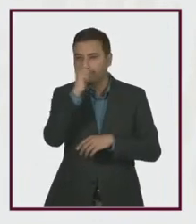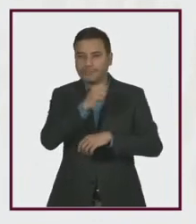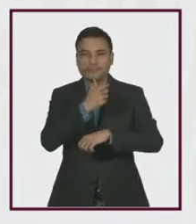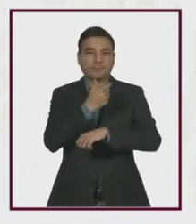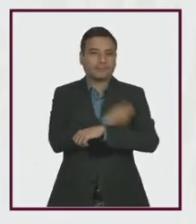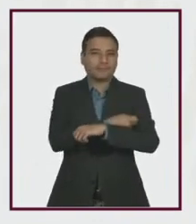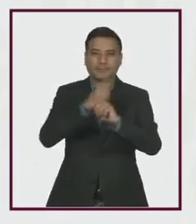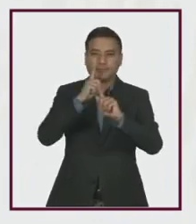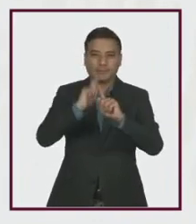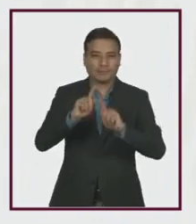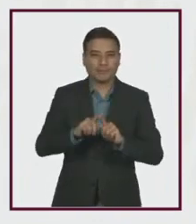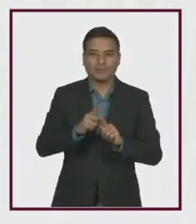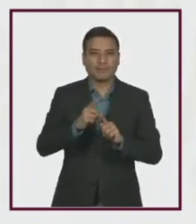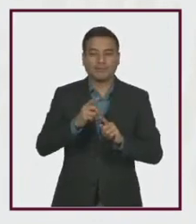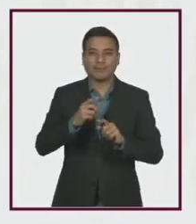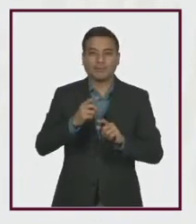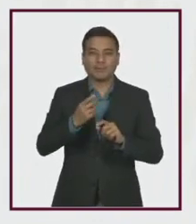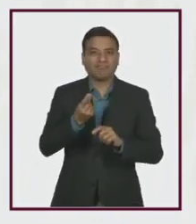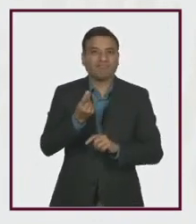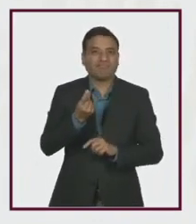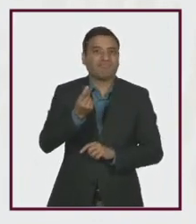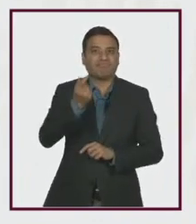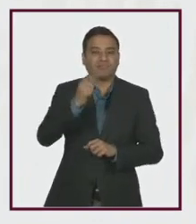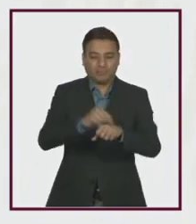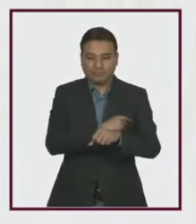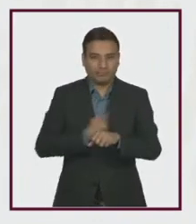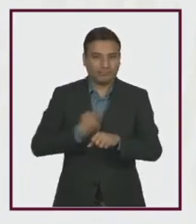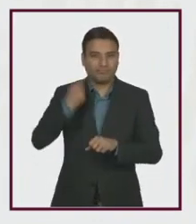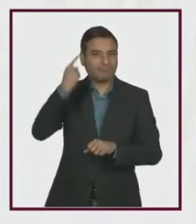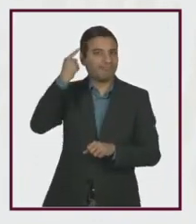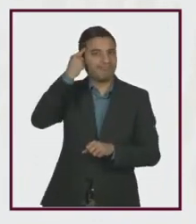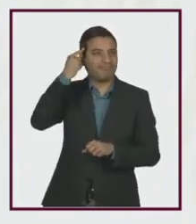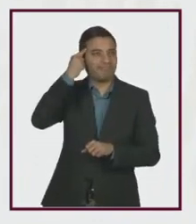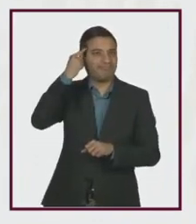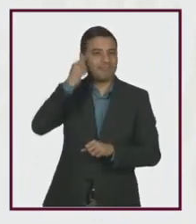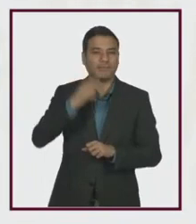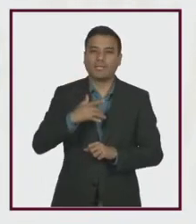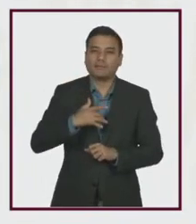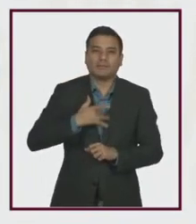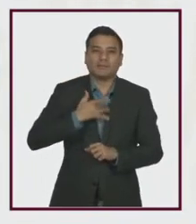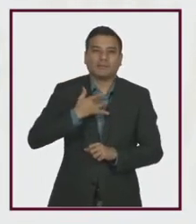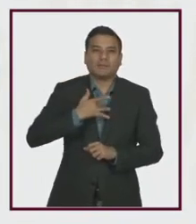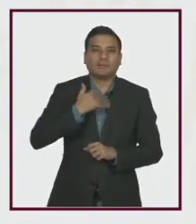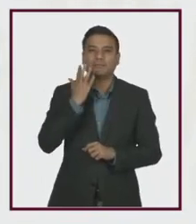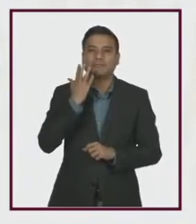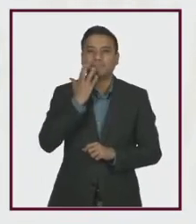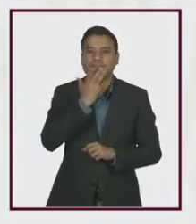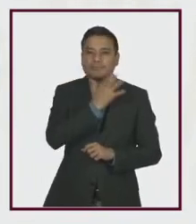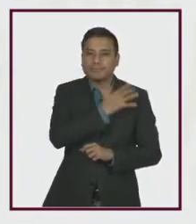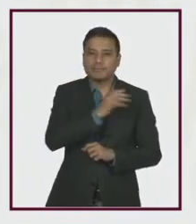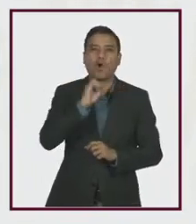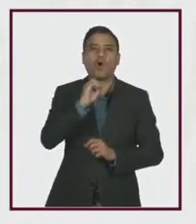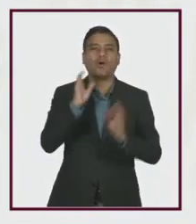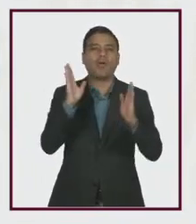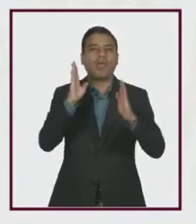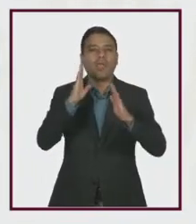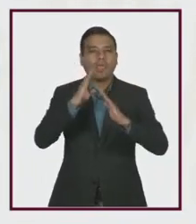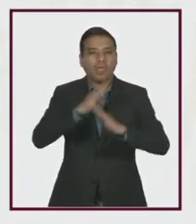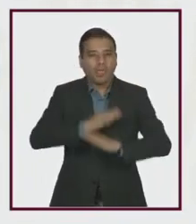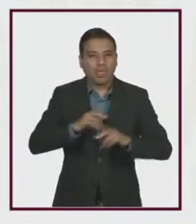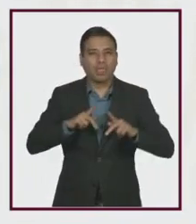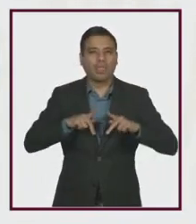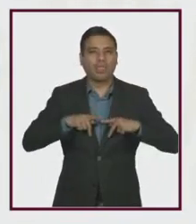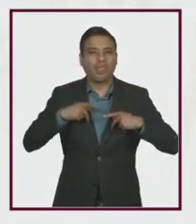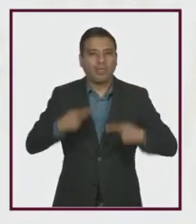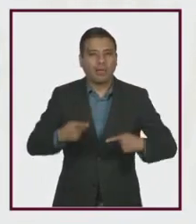llevar a darnos efectos compensadores y placenteros y algunos otros relajantes o analgésicos. Y esto